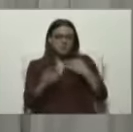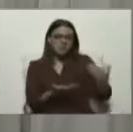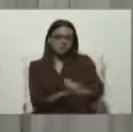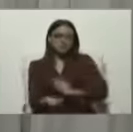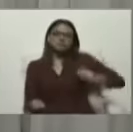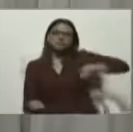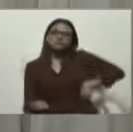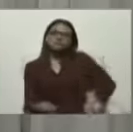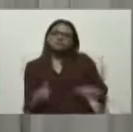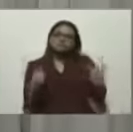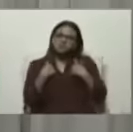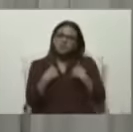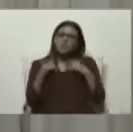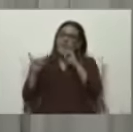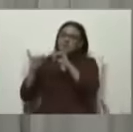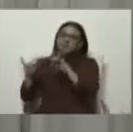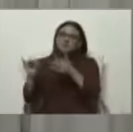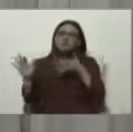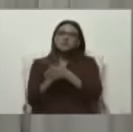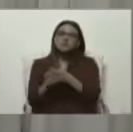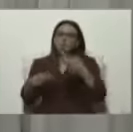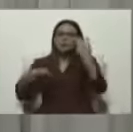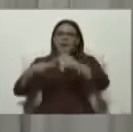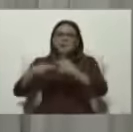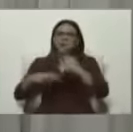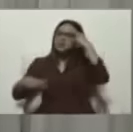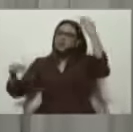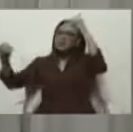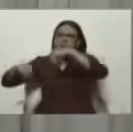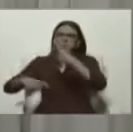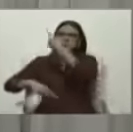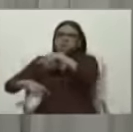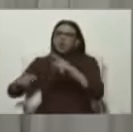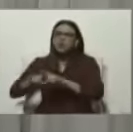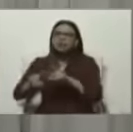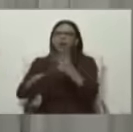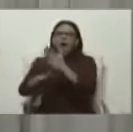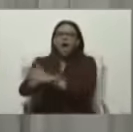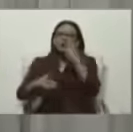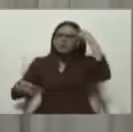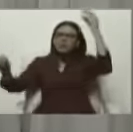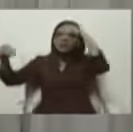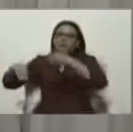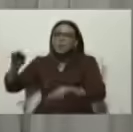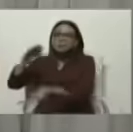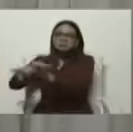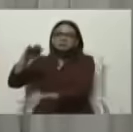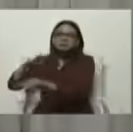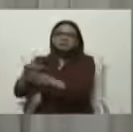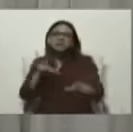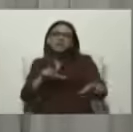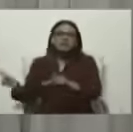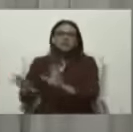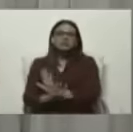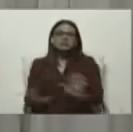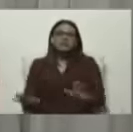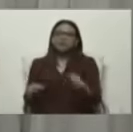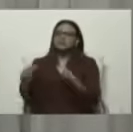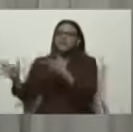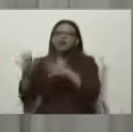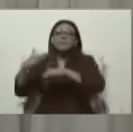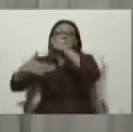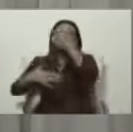la deuda. ¿A quién? A los grandes consorcios, a los grandes tenedores de bonos que ya les picharon la plata suficiente para poner esto en su